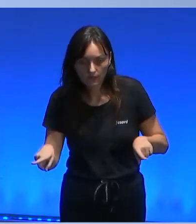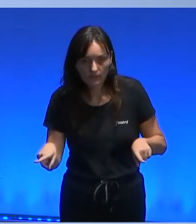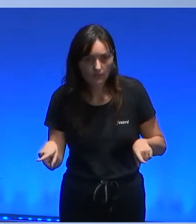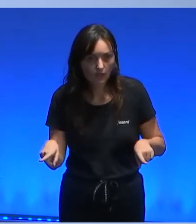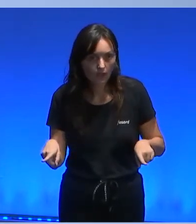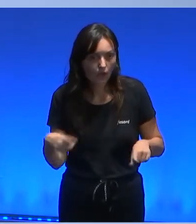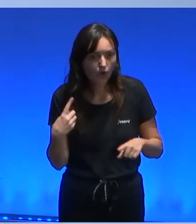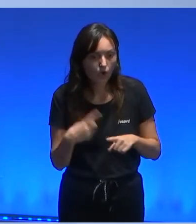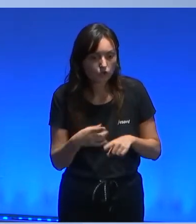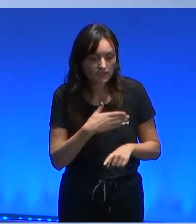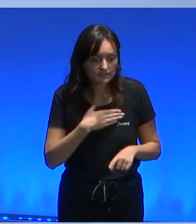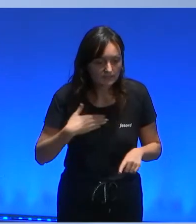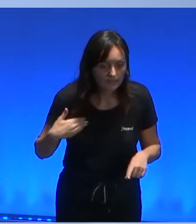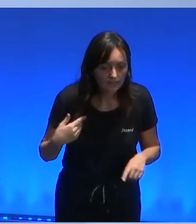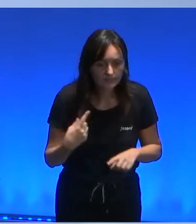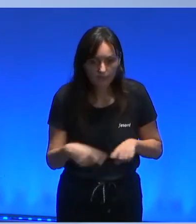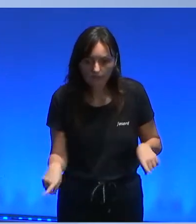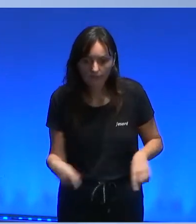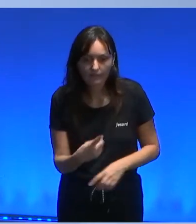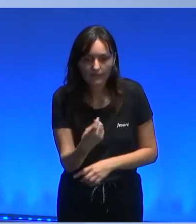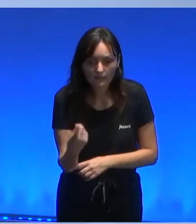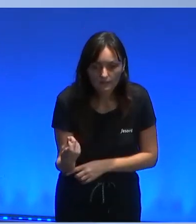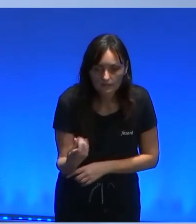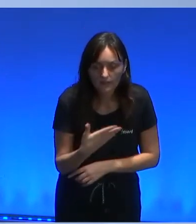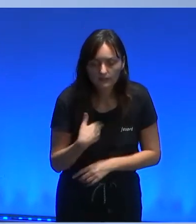deseos, otras necesidades.